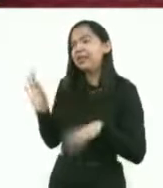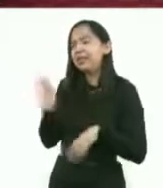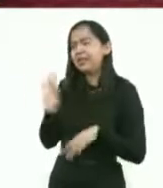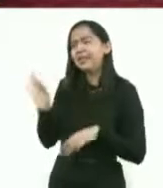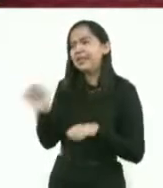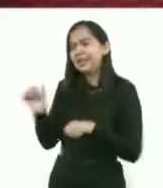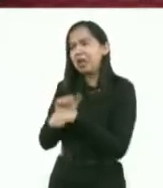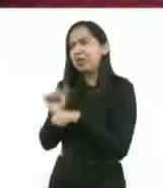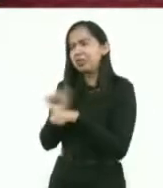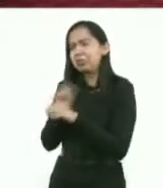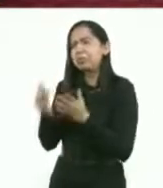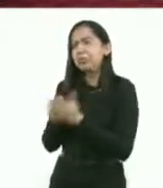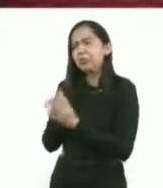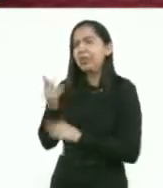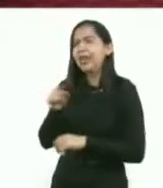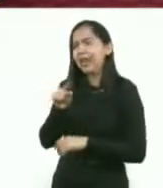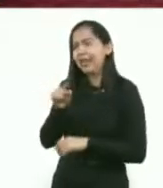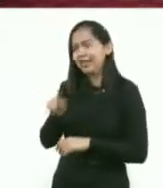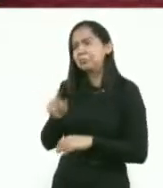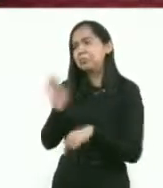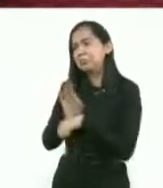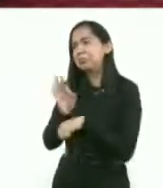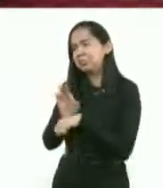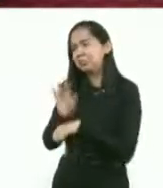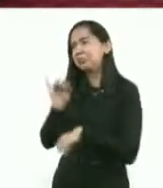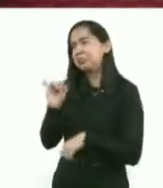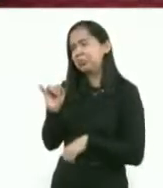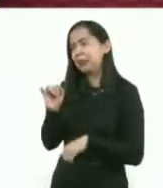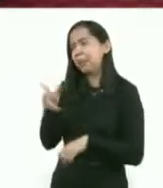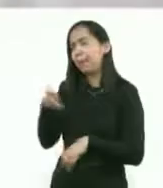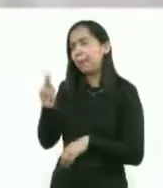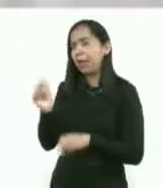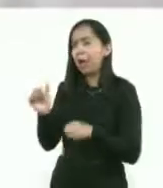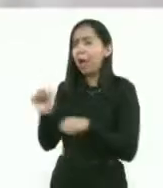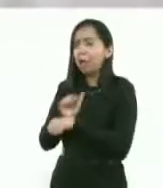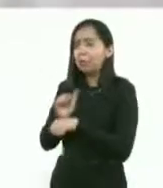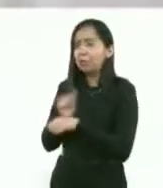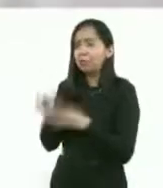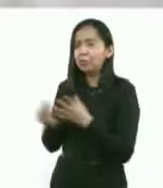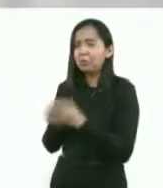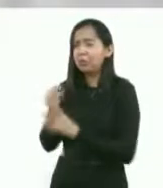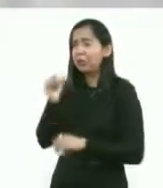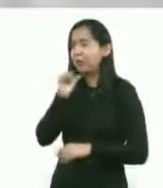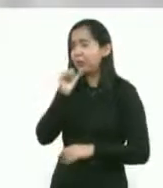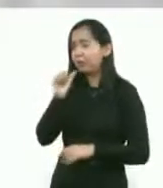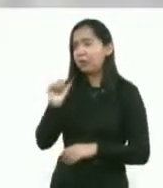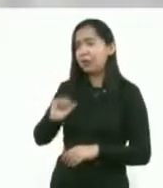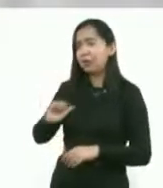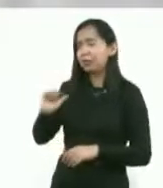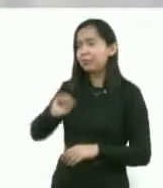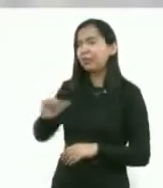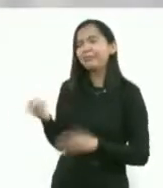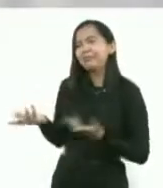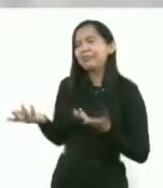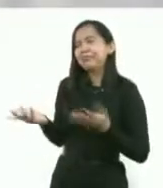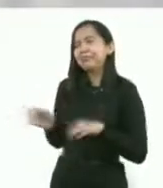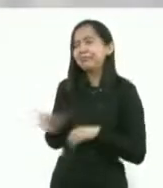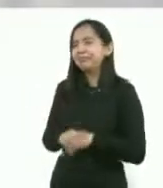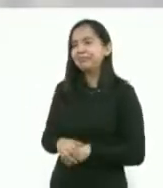tiene un poquito más de rendimiento, un vehículo que no es nuevo le da lo mismo, la